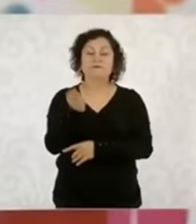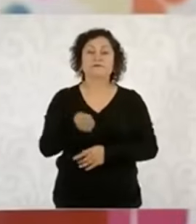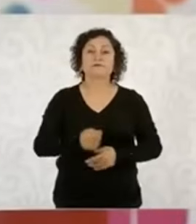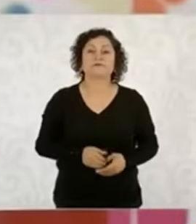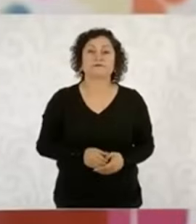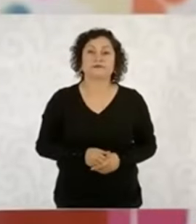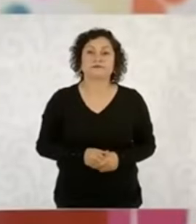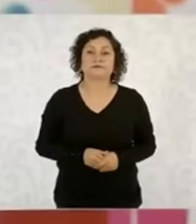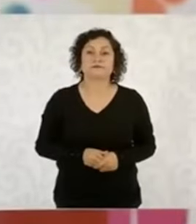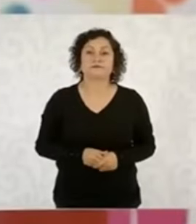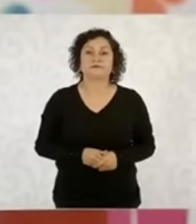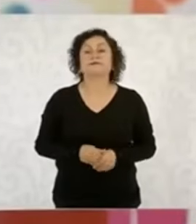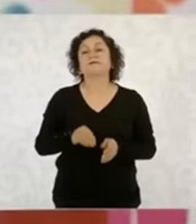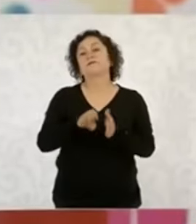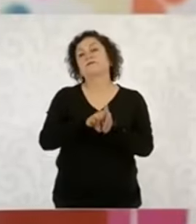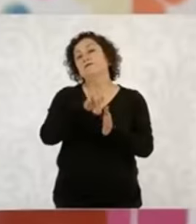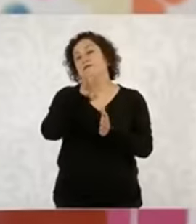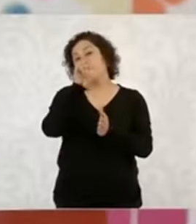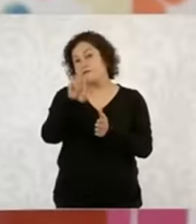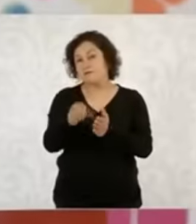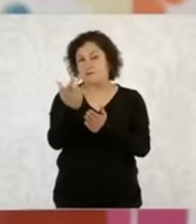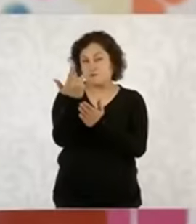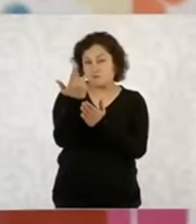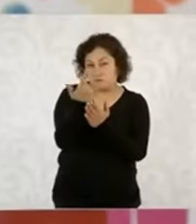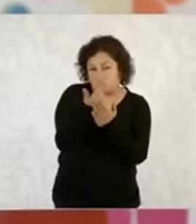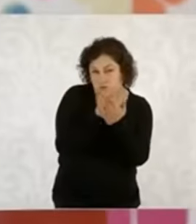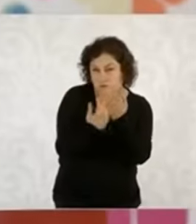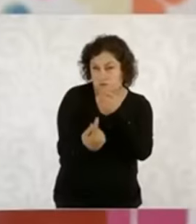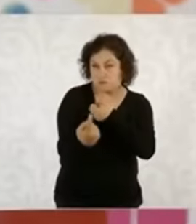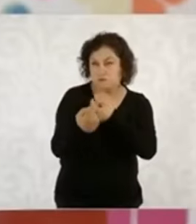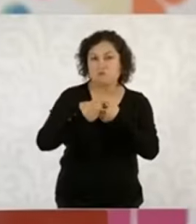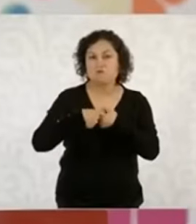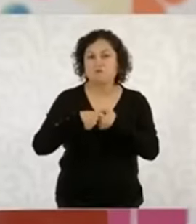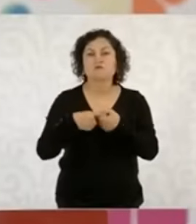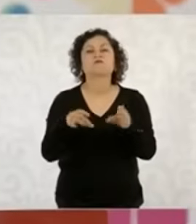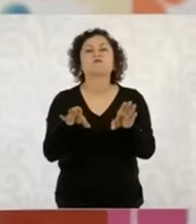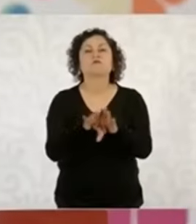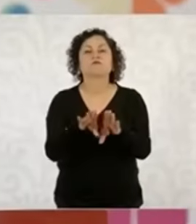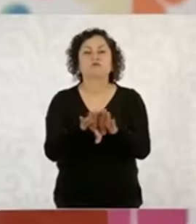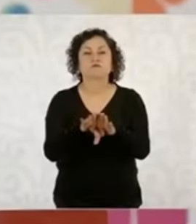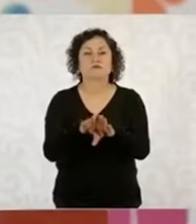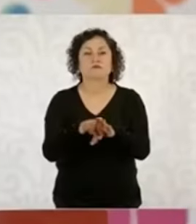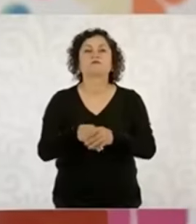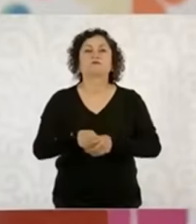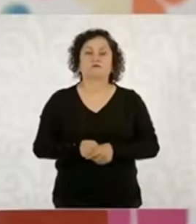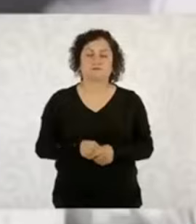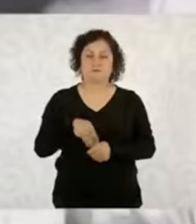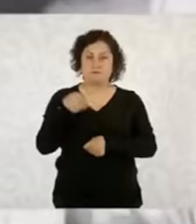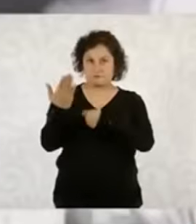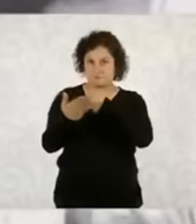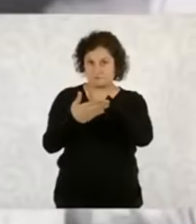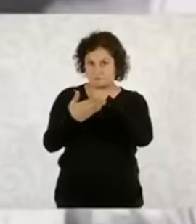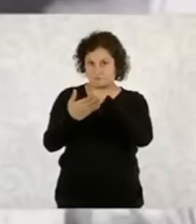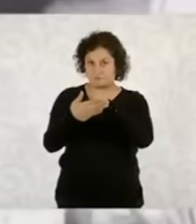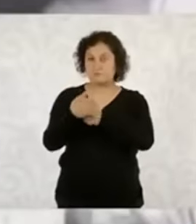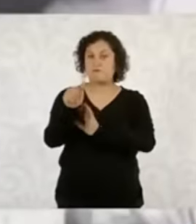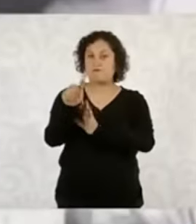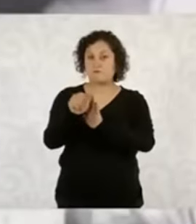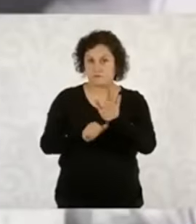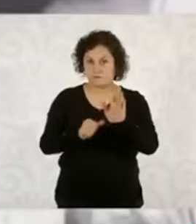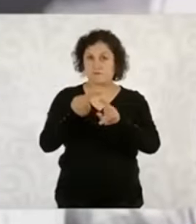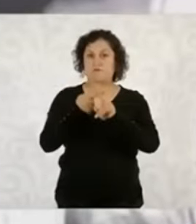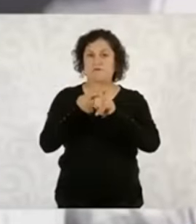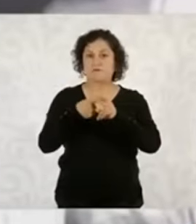digamos, de consolidación de los padrones. Vamos a iniciar en el mes que viene ya